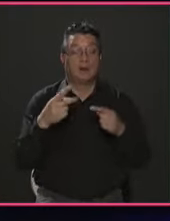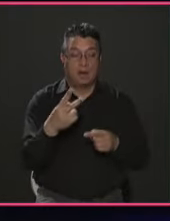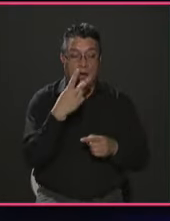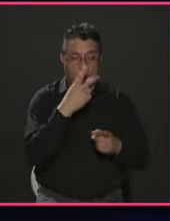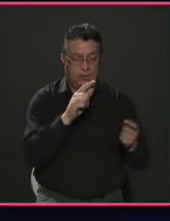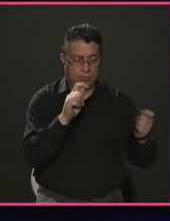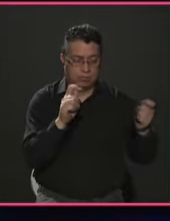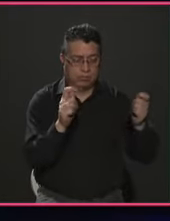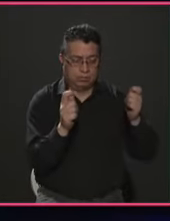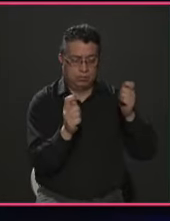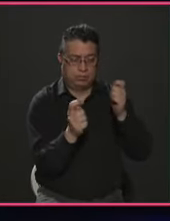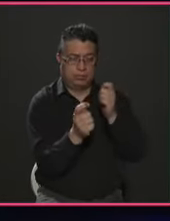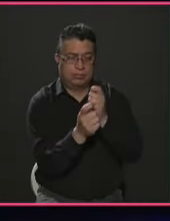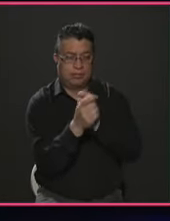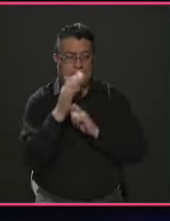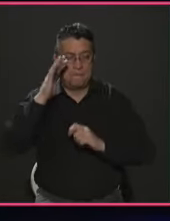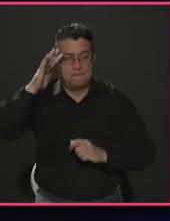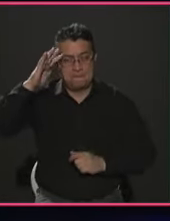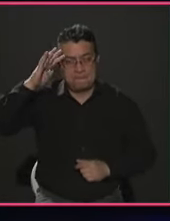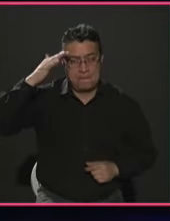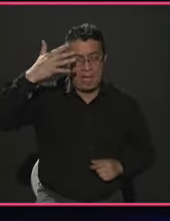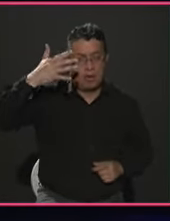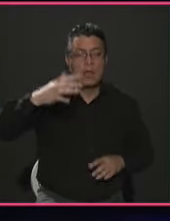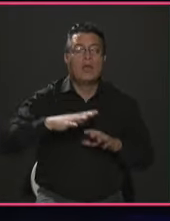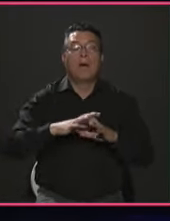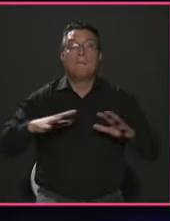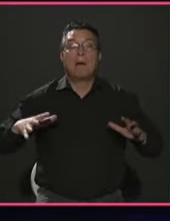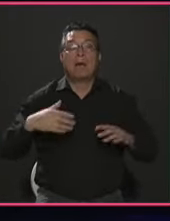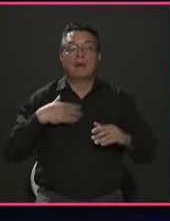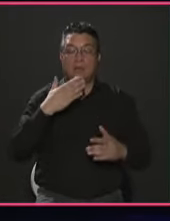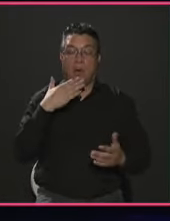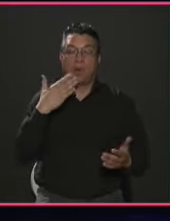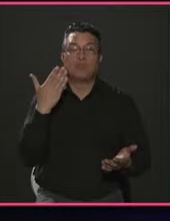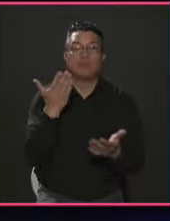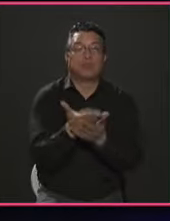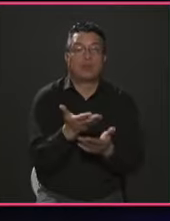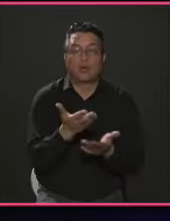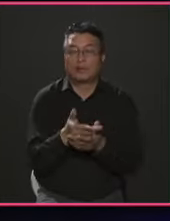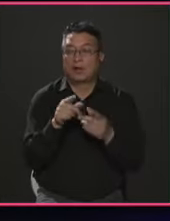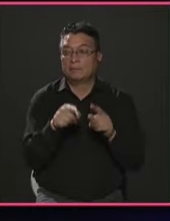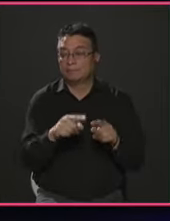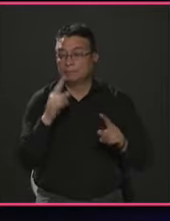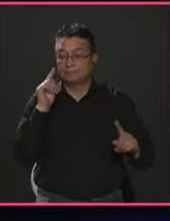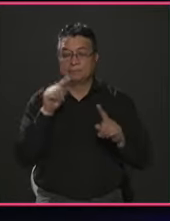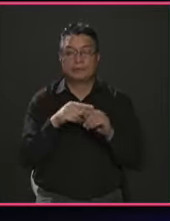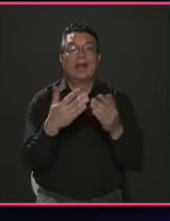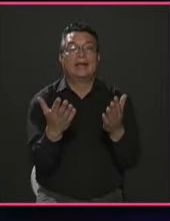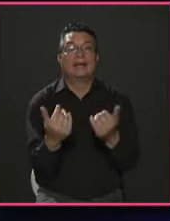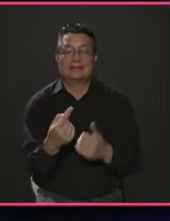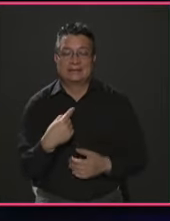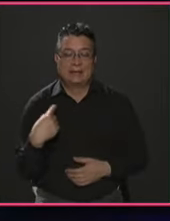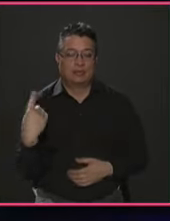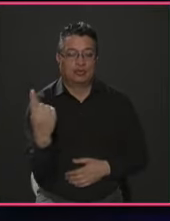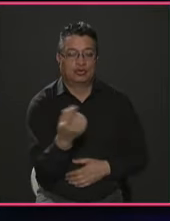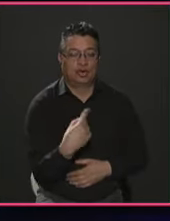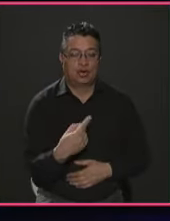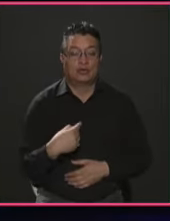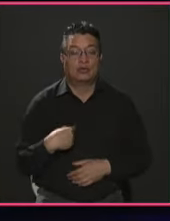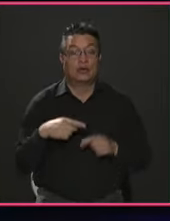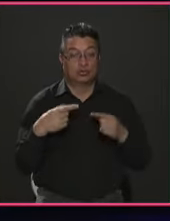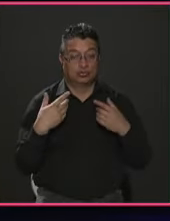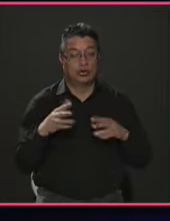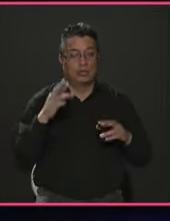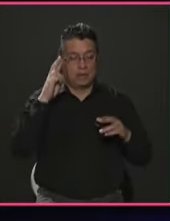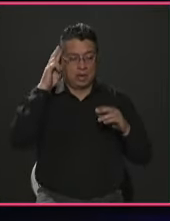madurando de manera muy significativa y haciendo propuestas que van en la línea de lo que necesitamos aquí se ha